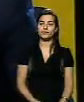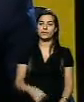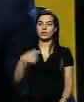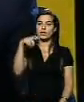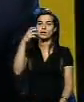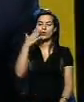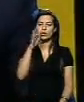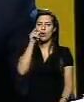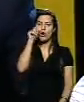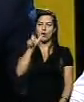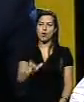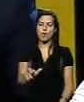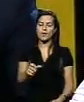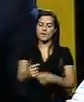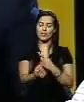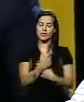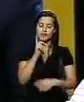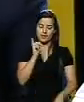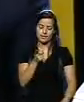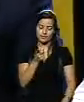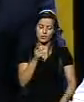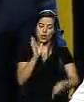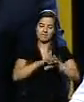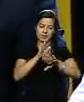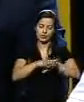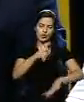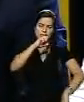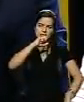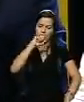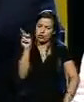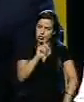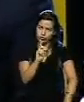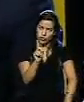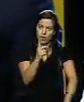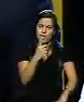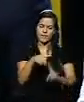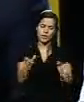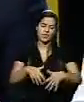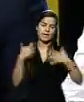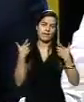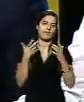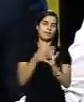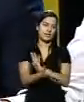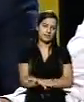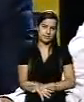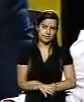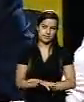ese debe ser un hombre el que envió ese mensaje. Yo no estoy celoso, pero quiero decirle que me da rabia la cosa.